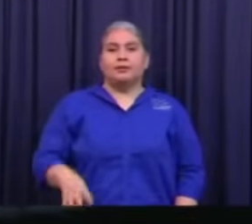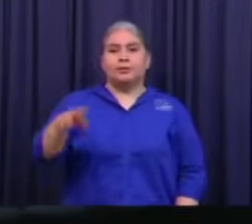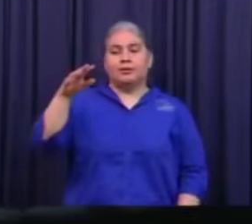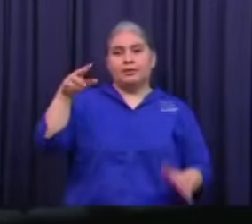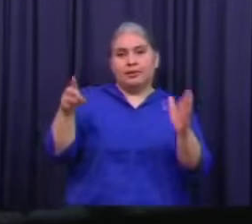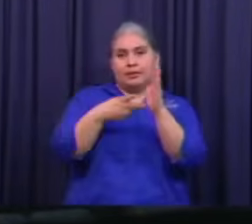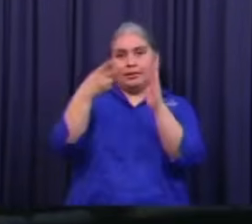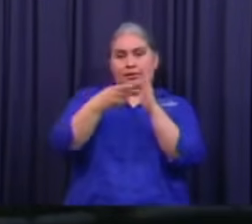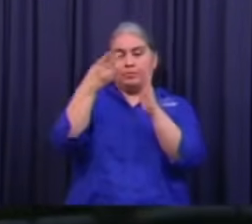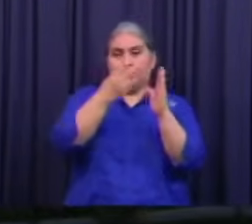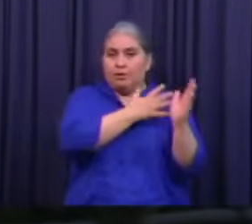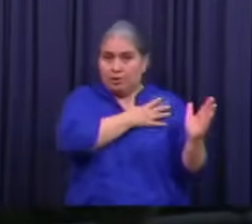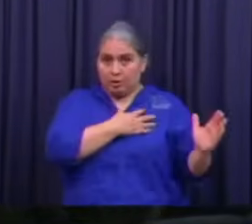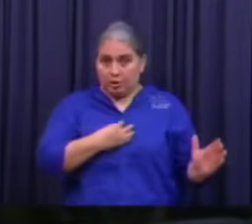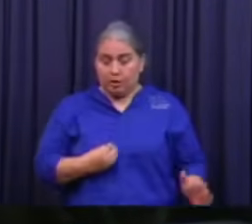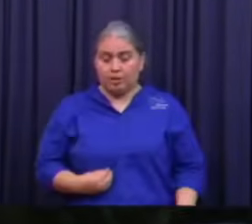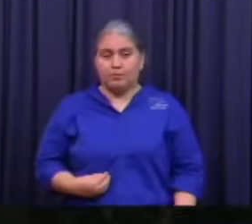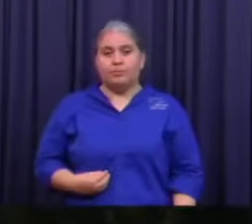aquella Santa